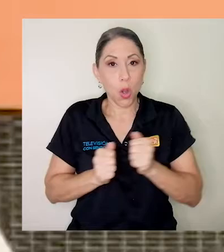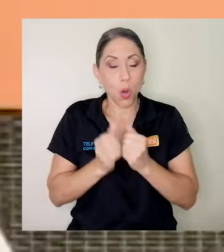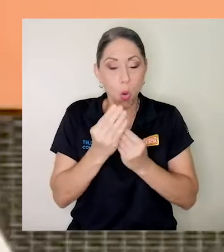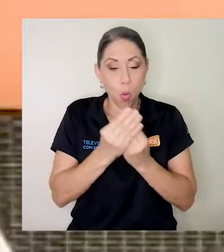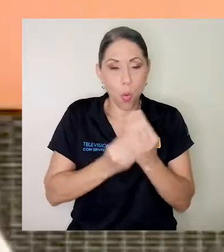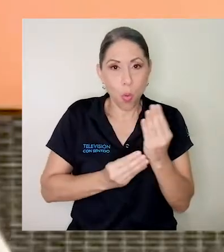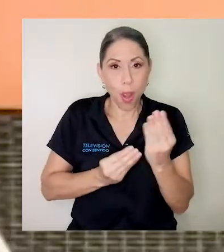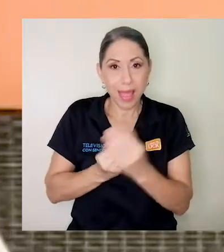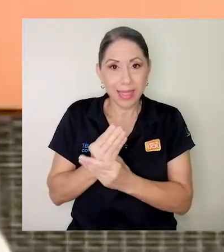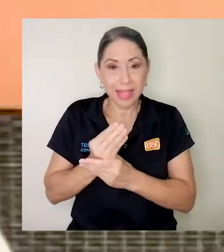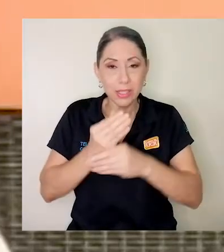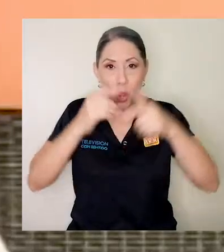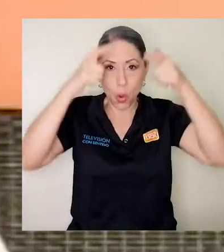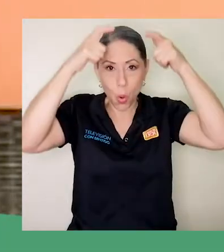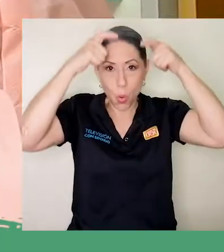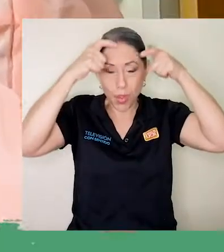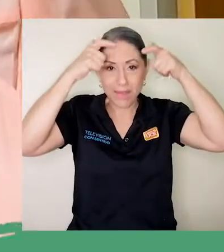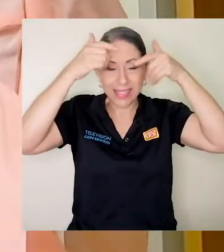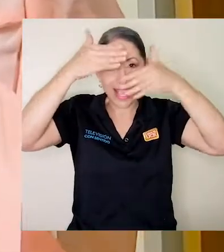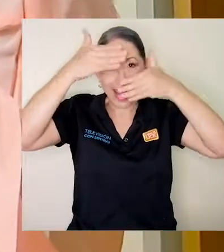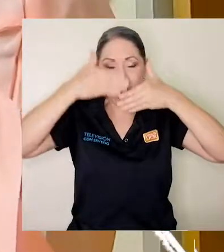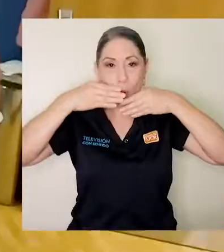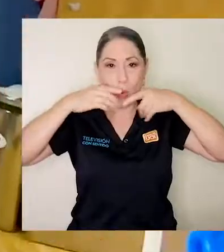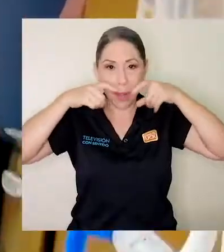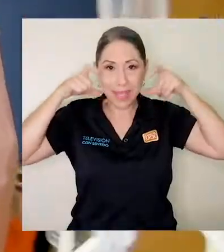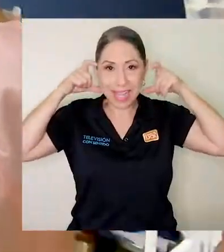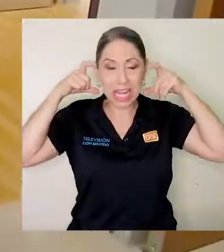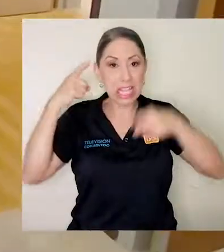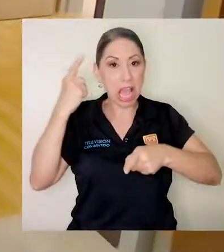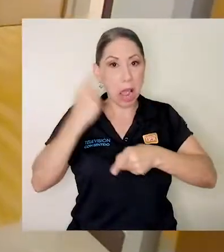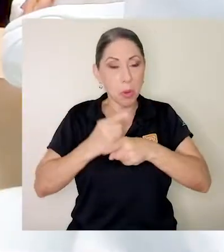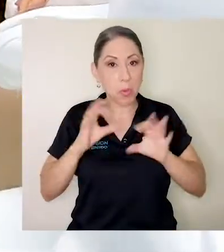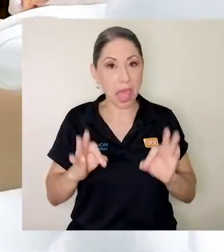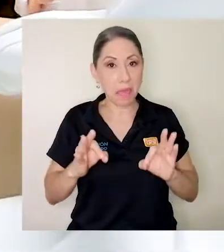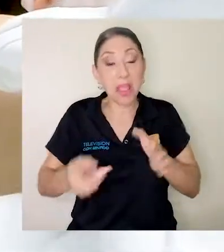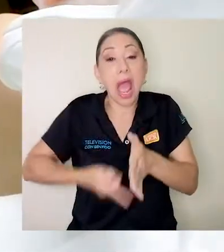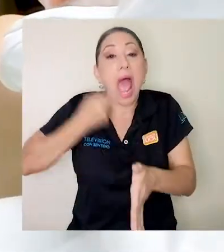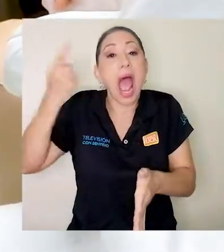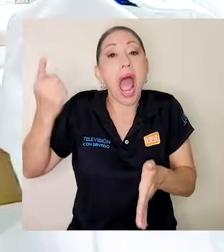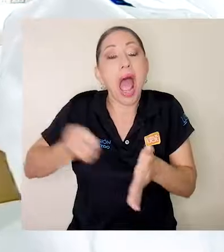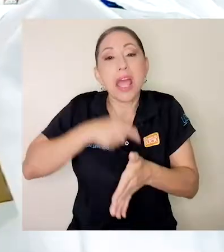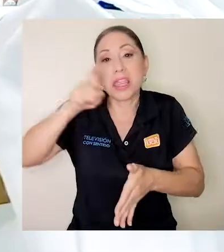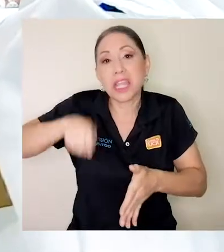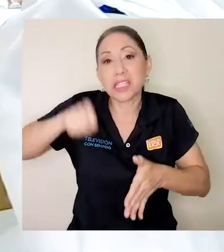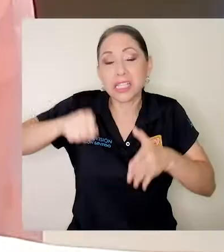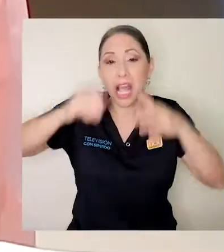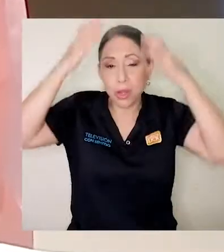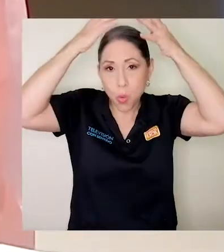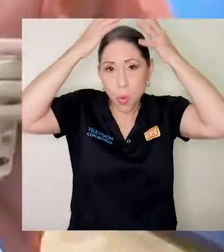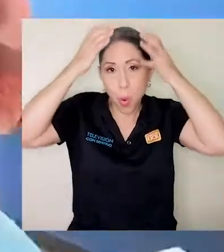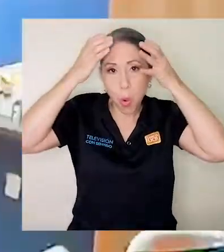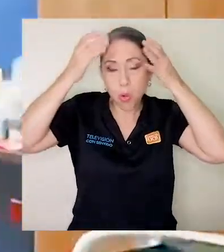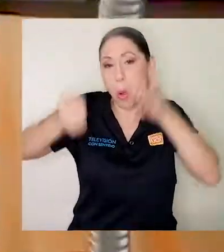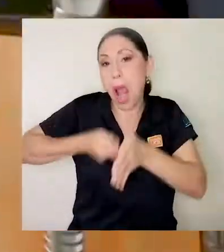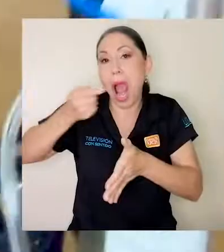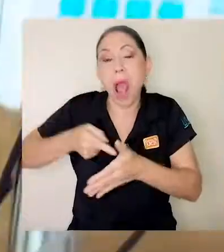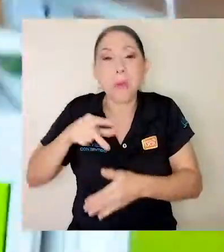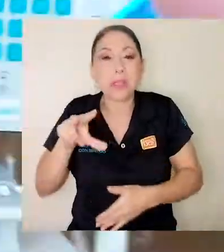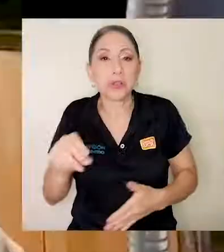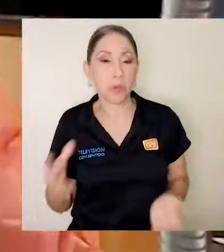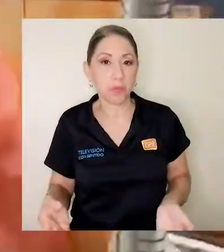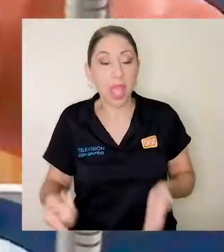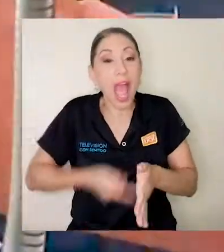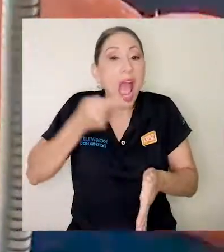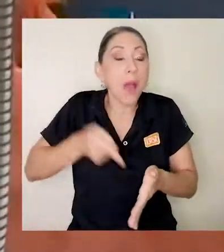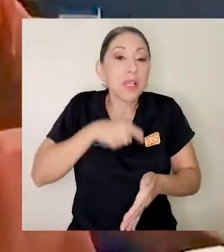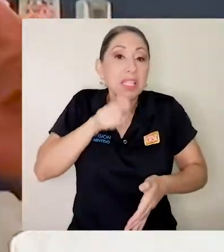con una visera y con una mascarilla apropiada. En algunos entornos era necesario un gorro, en otros no.